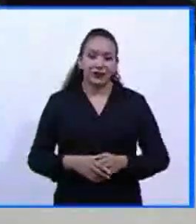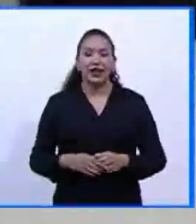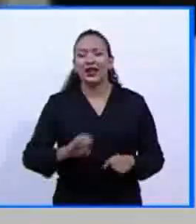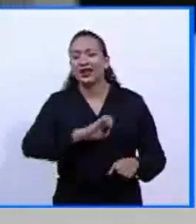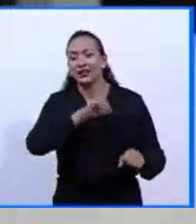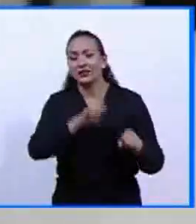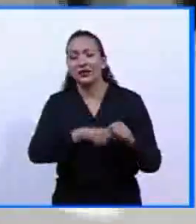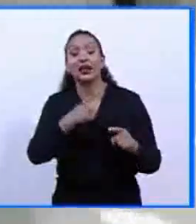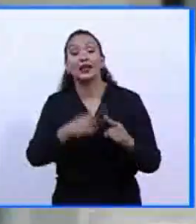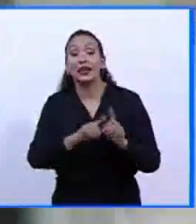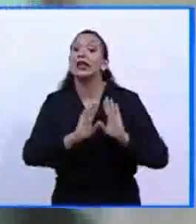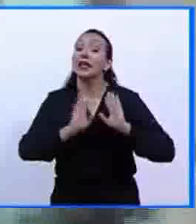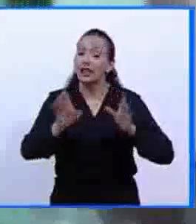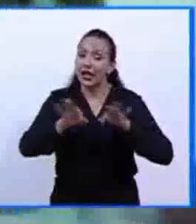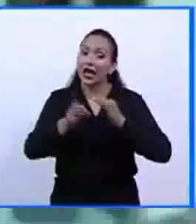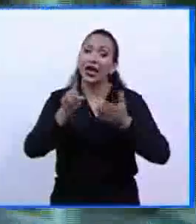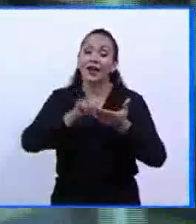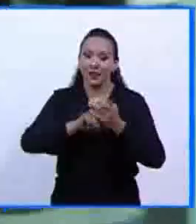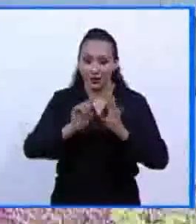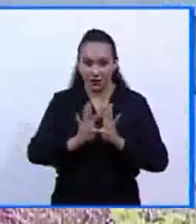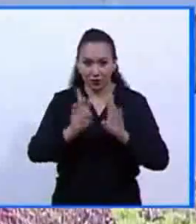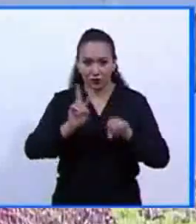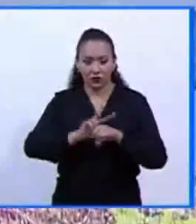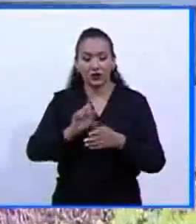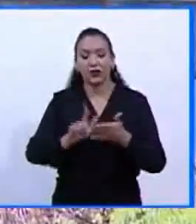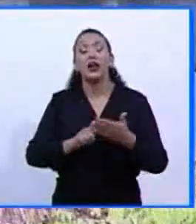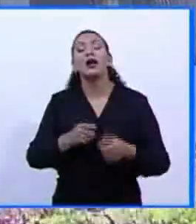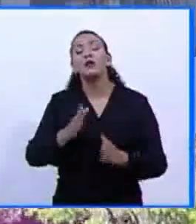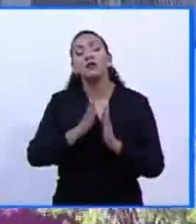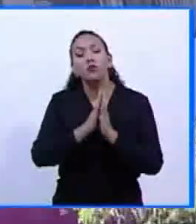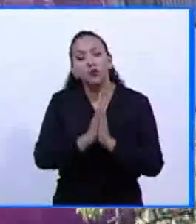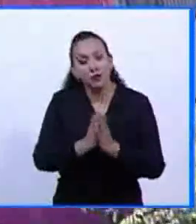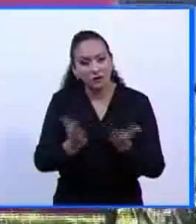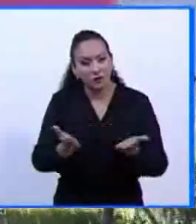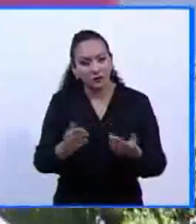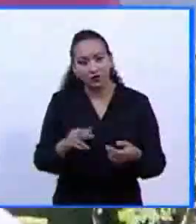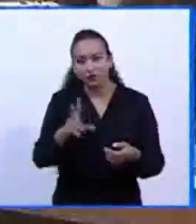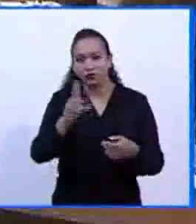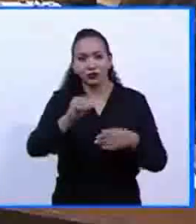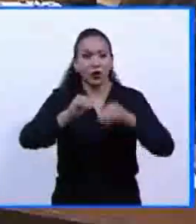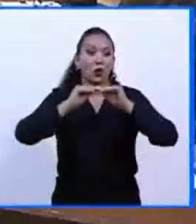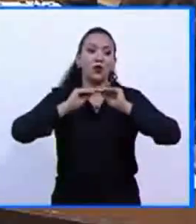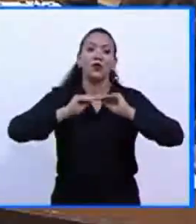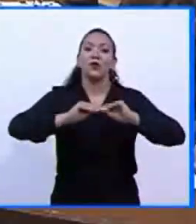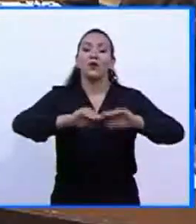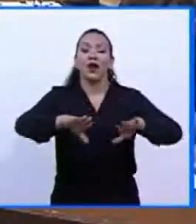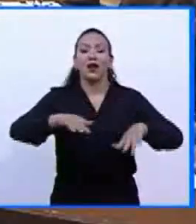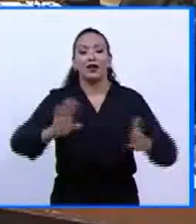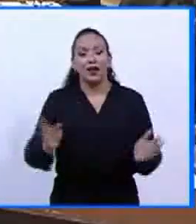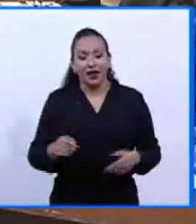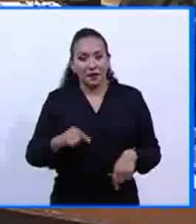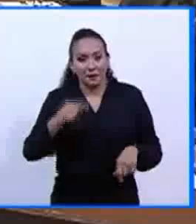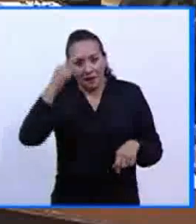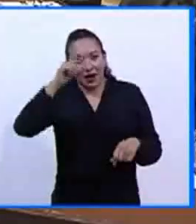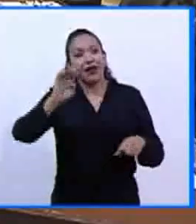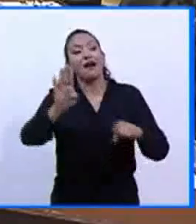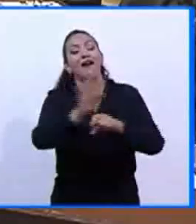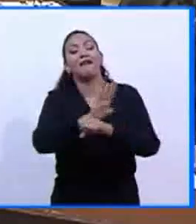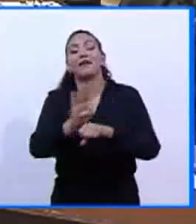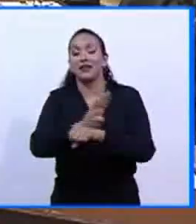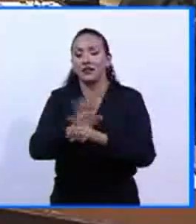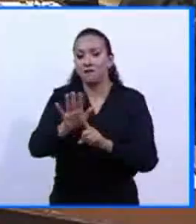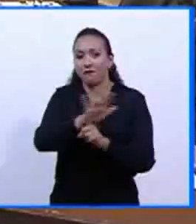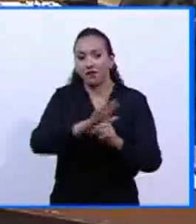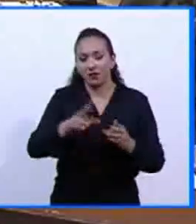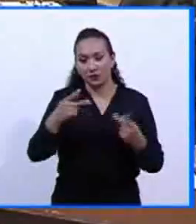son integrantes de la Judicatura, que deben abstenerse de realizar actos de propaganda, no solo por principios legales, sino